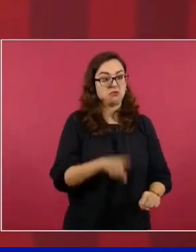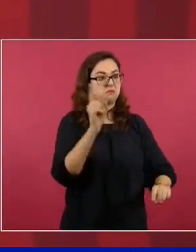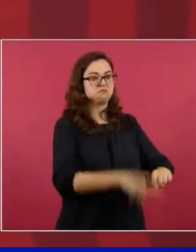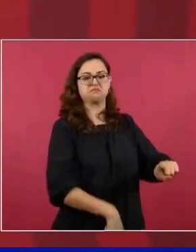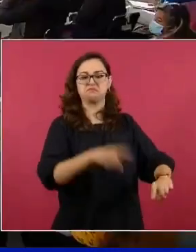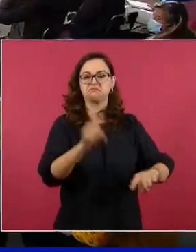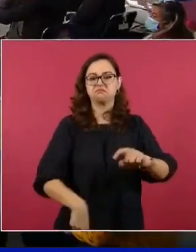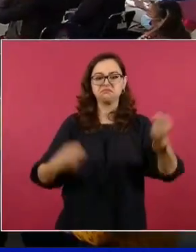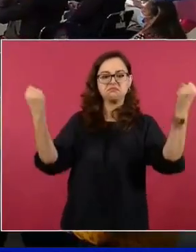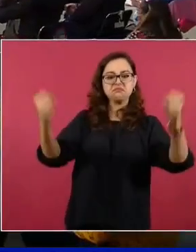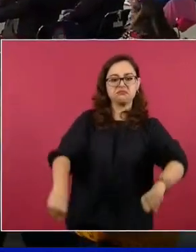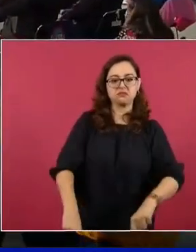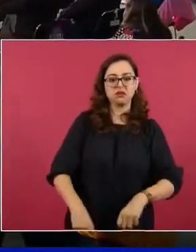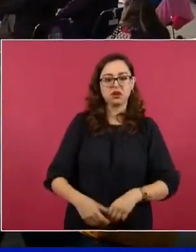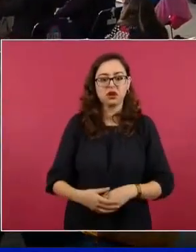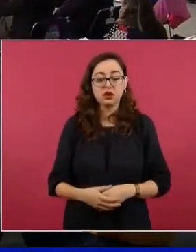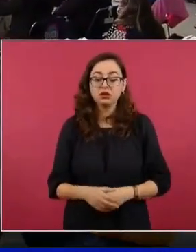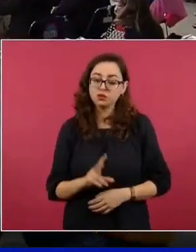hablar